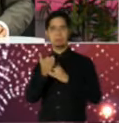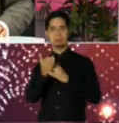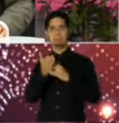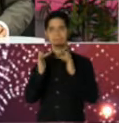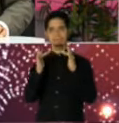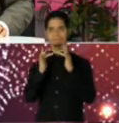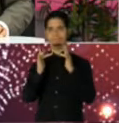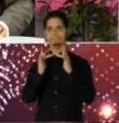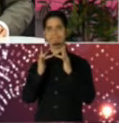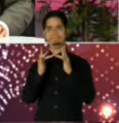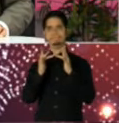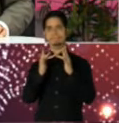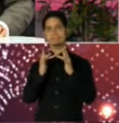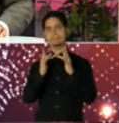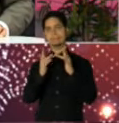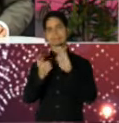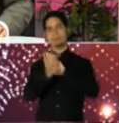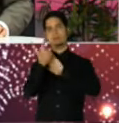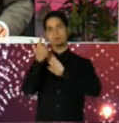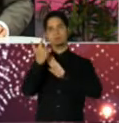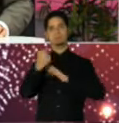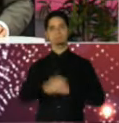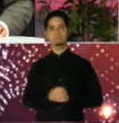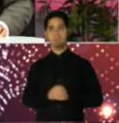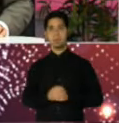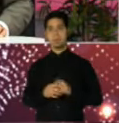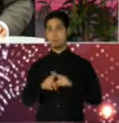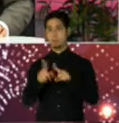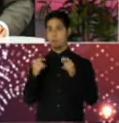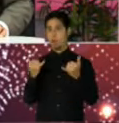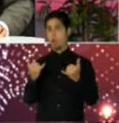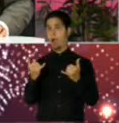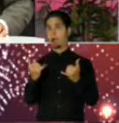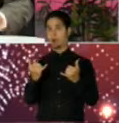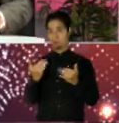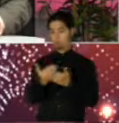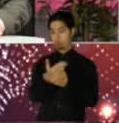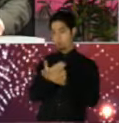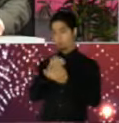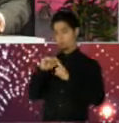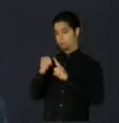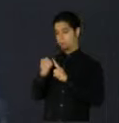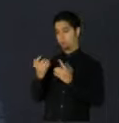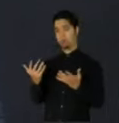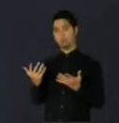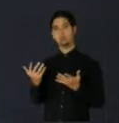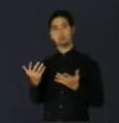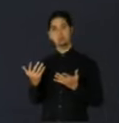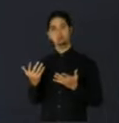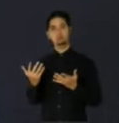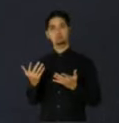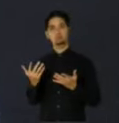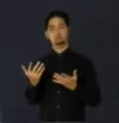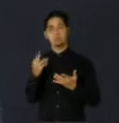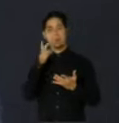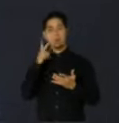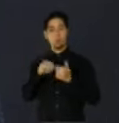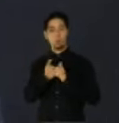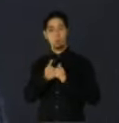medios de telecomunicación. Definitivamente tenemos que ver esto en un contexto histórico totalmente distinto, y entonces una de las